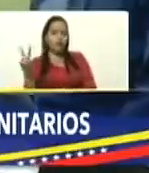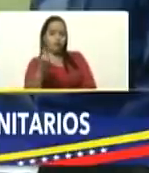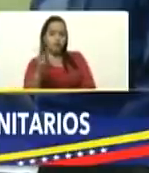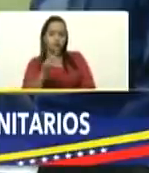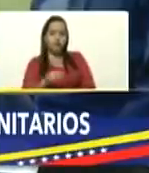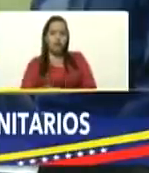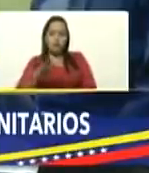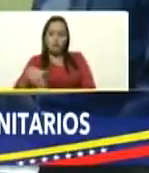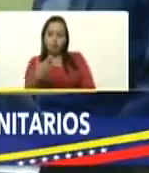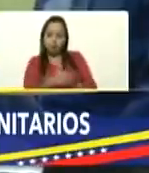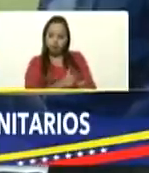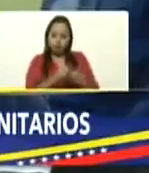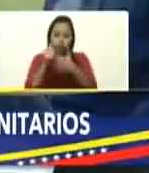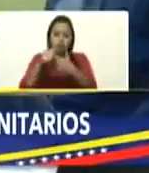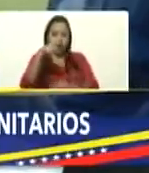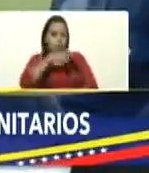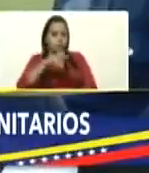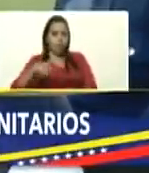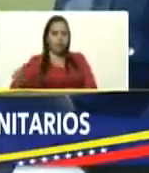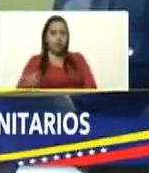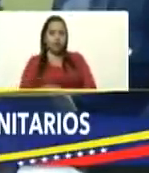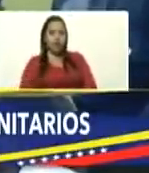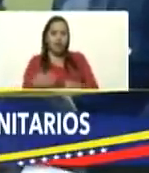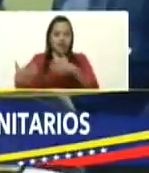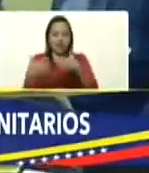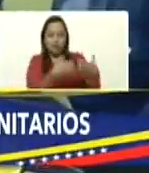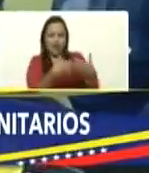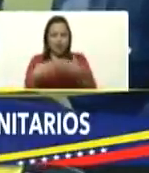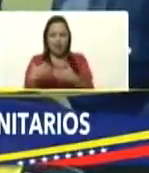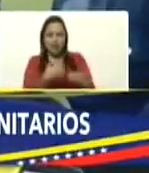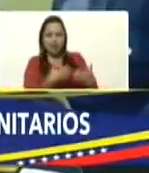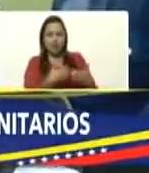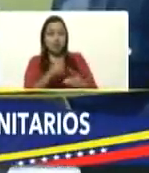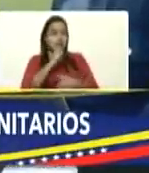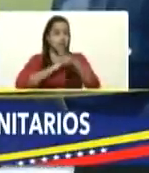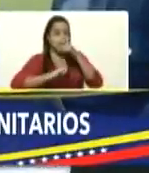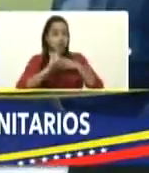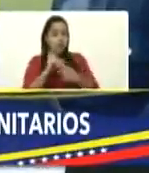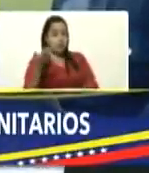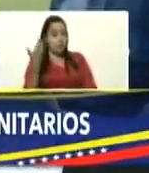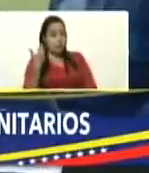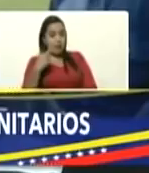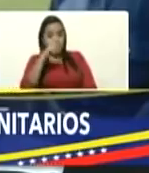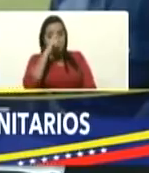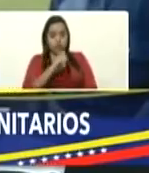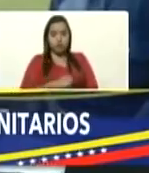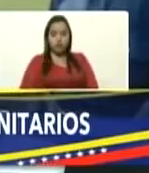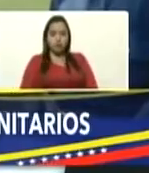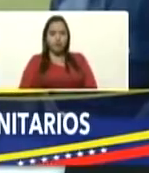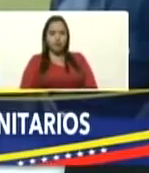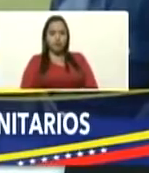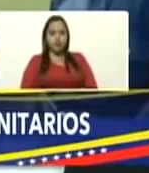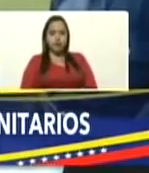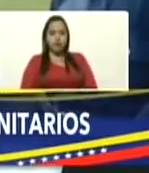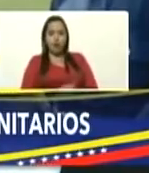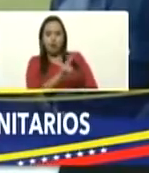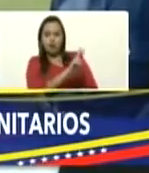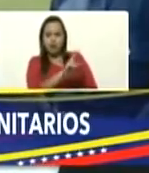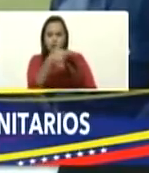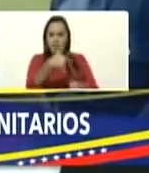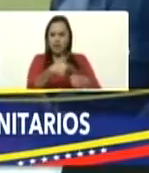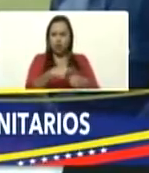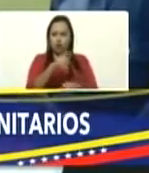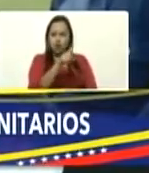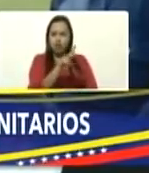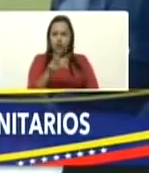conducir a este pueblo en batallas inimaginables para aquel momento, con una Venezuela con el petróleo a $120